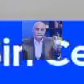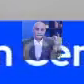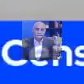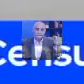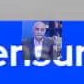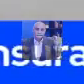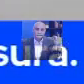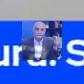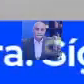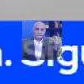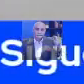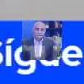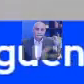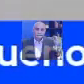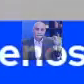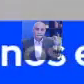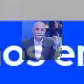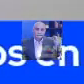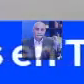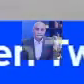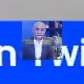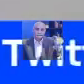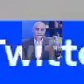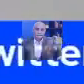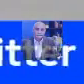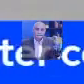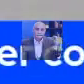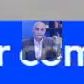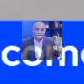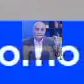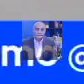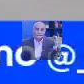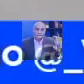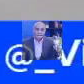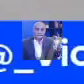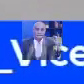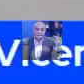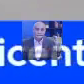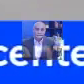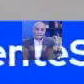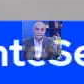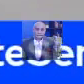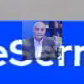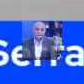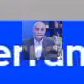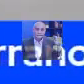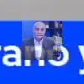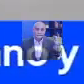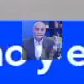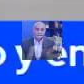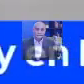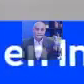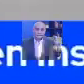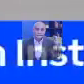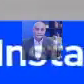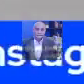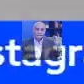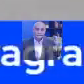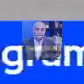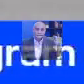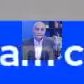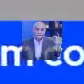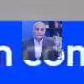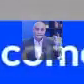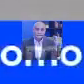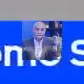los responsables, así estén dentro del ejército, ¿no? Y creo que eso es algo que, insisto, tenemos que seguir pugnando. Pues obviamente se nos dice